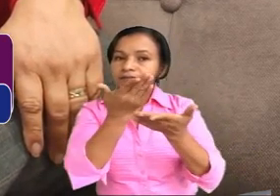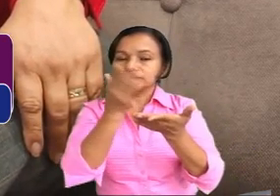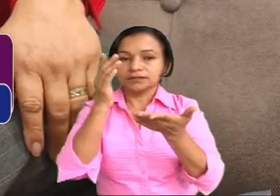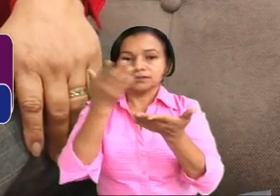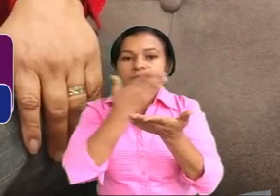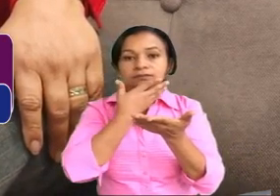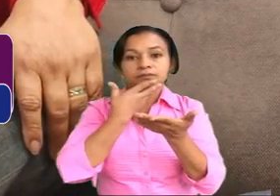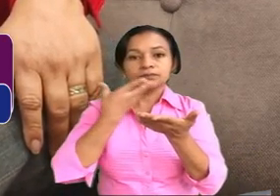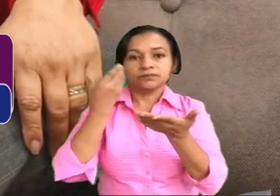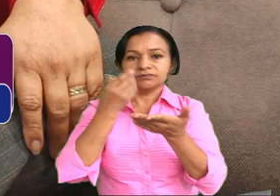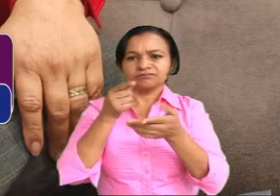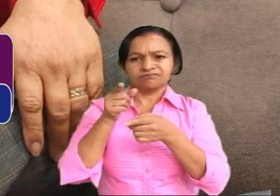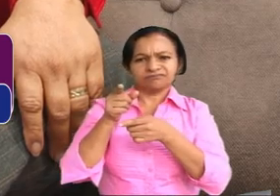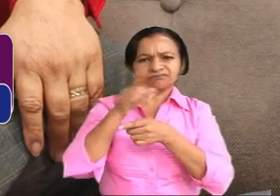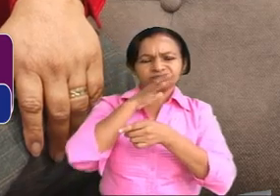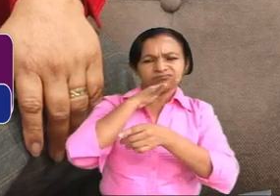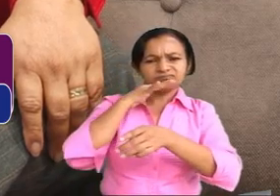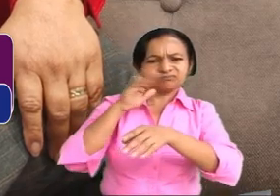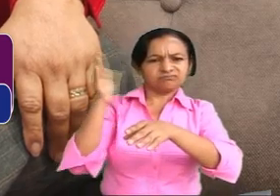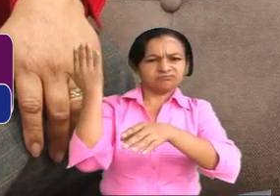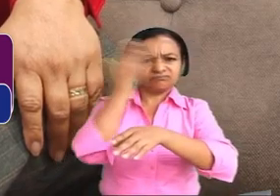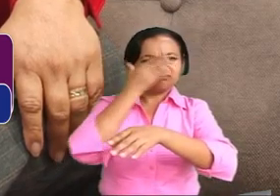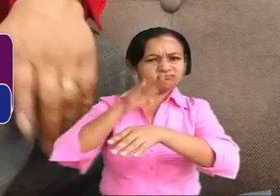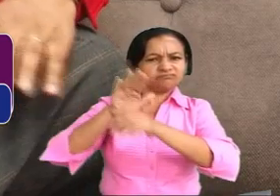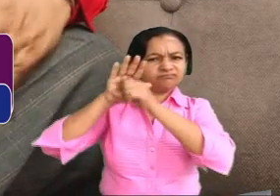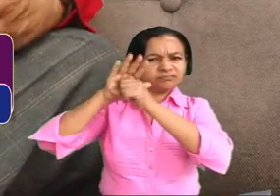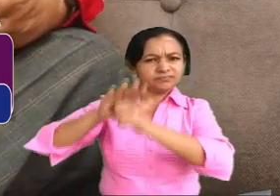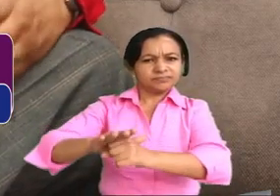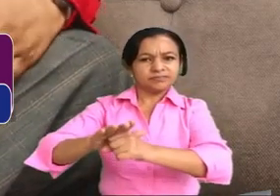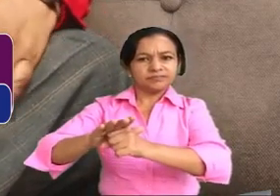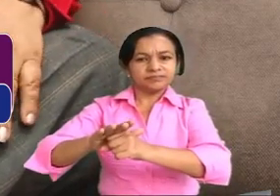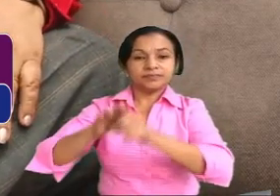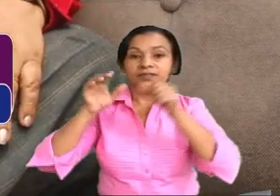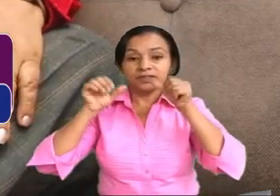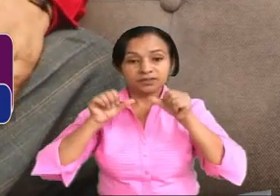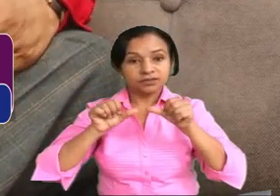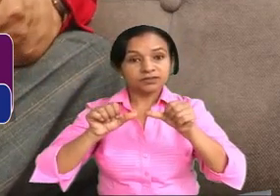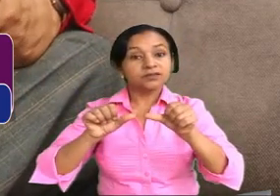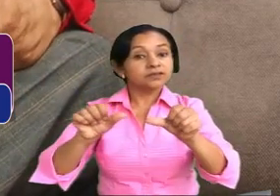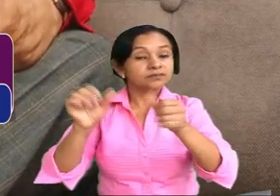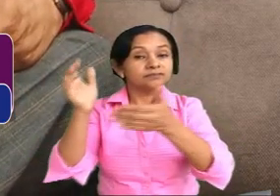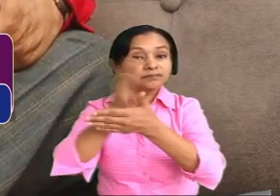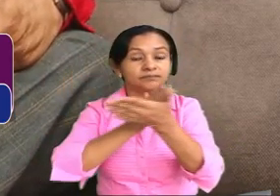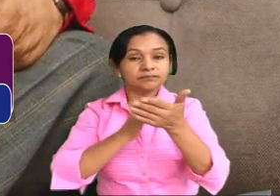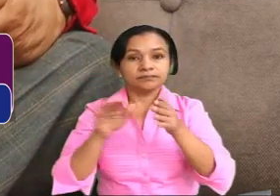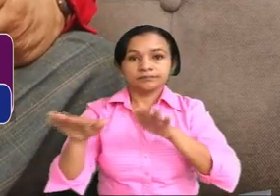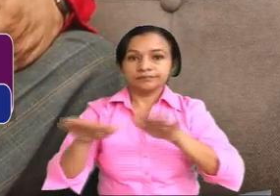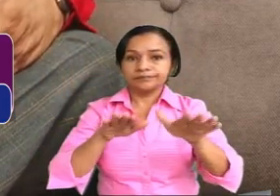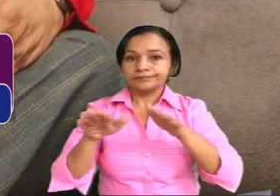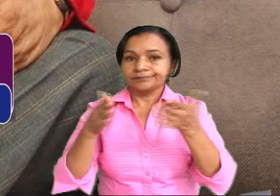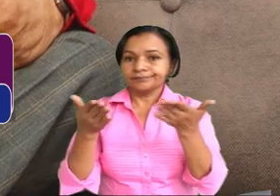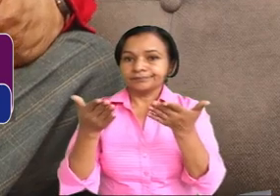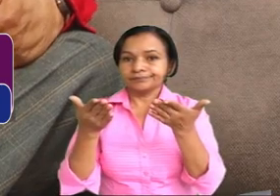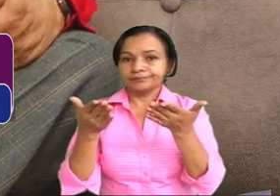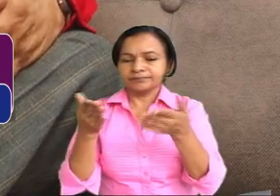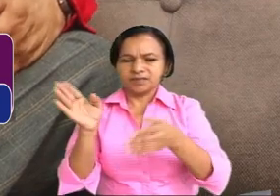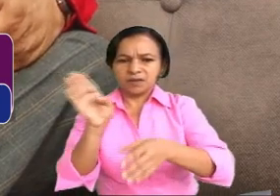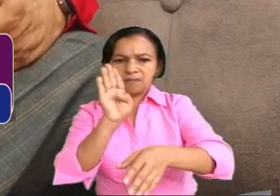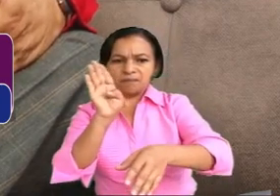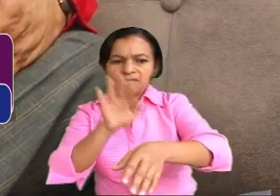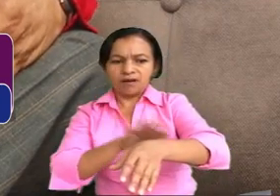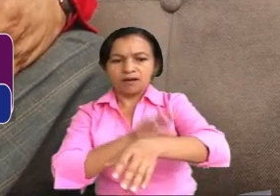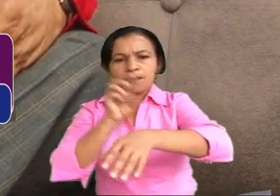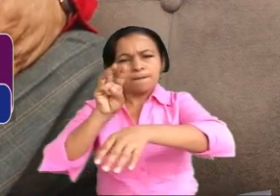jóvenes eran discriminados por su color. Y aún persistía esa discriminación, no podía ser inteligente más que el blanco o